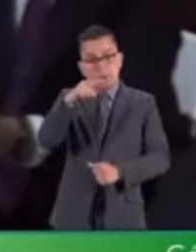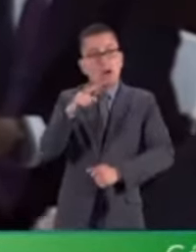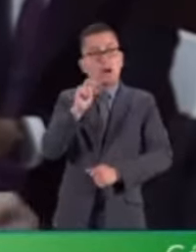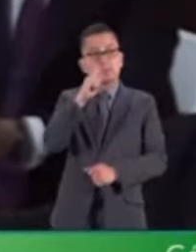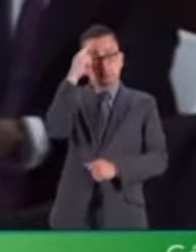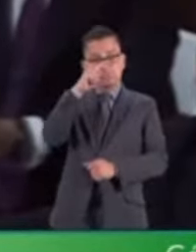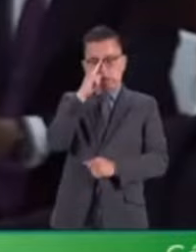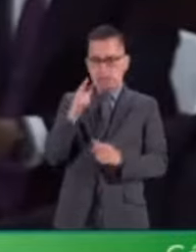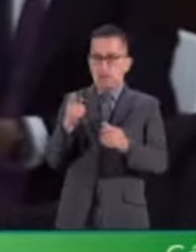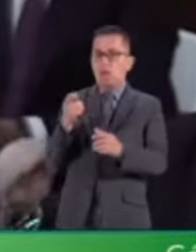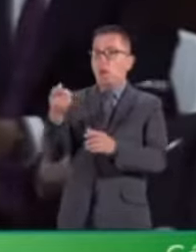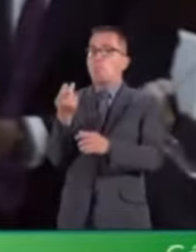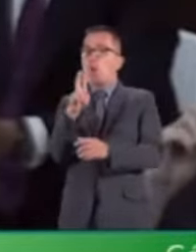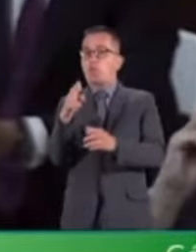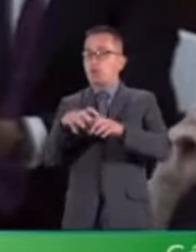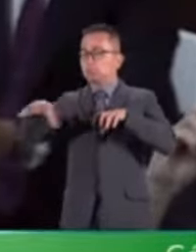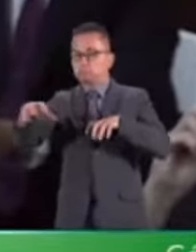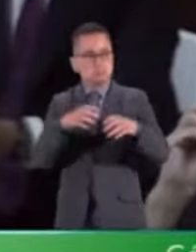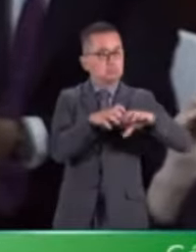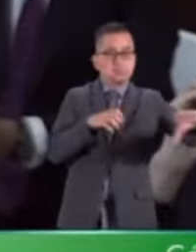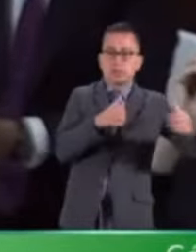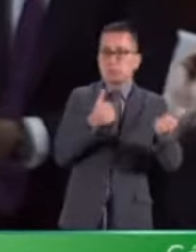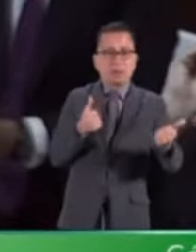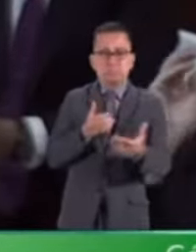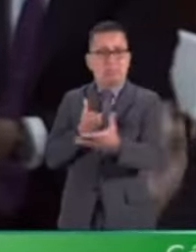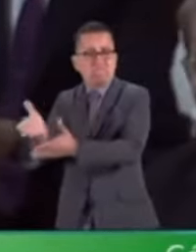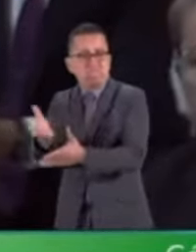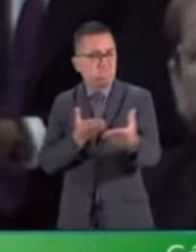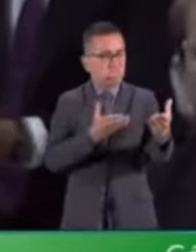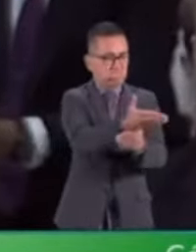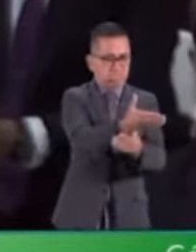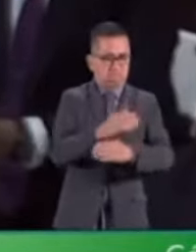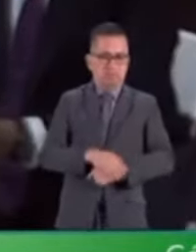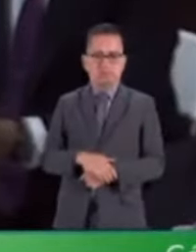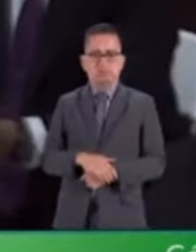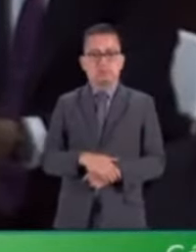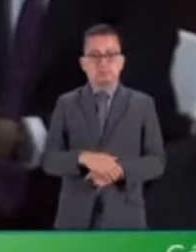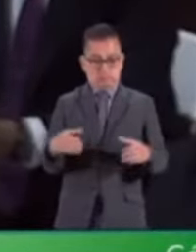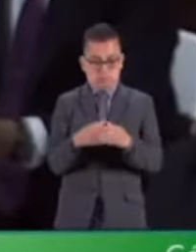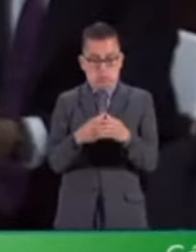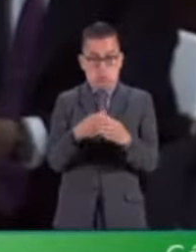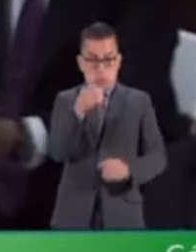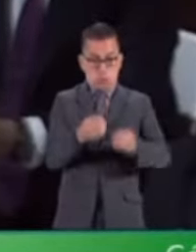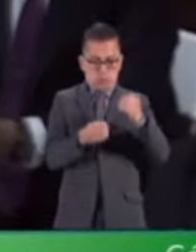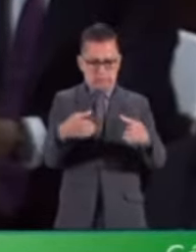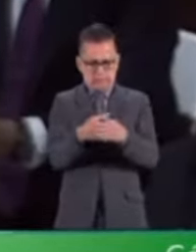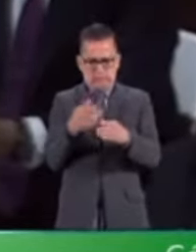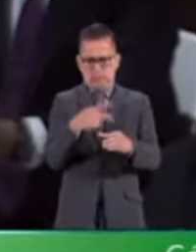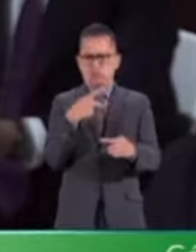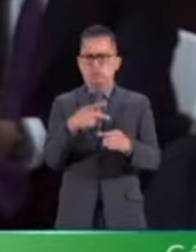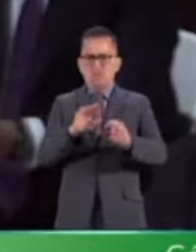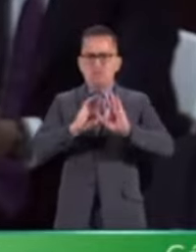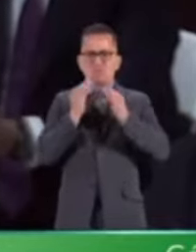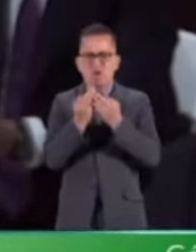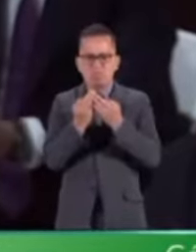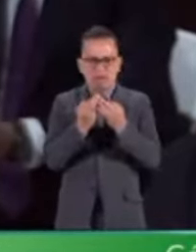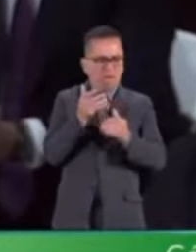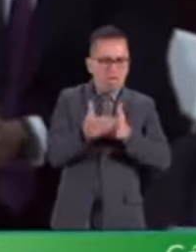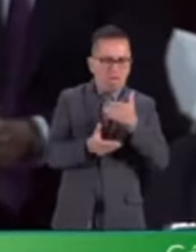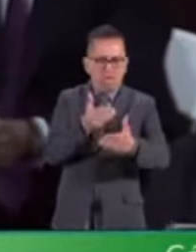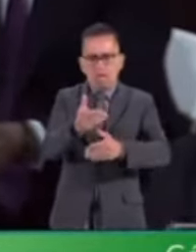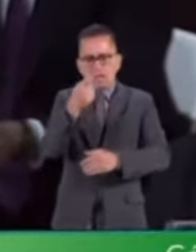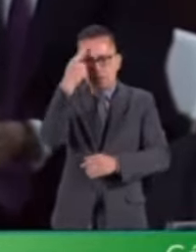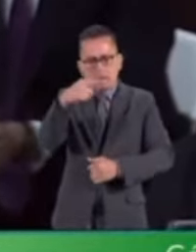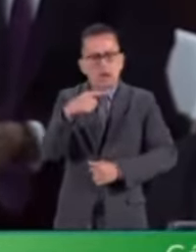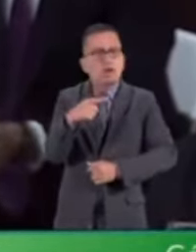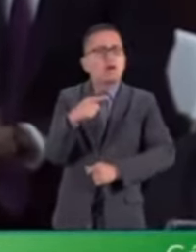de la división de poderes. El pensamiento judicial se encaminaba a instituir el